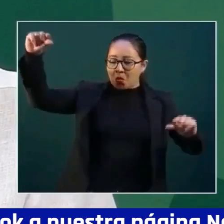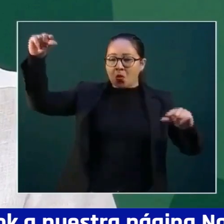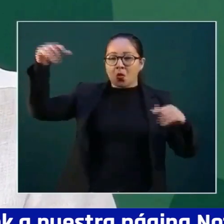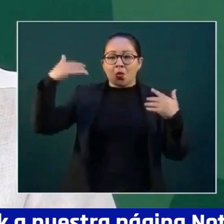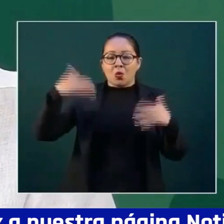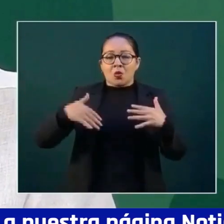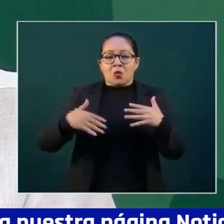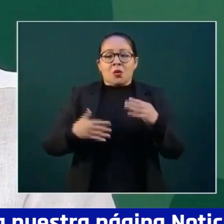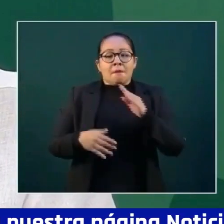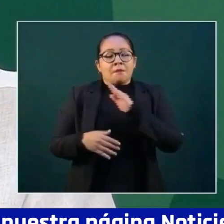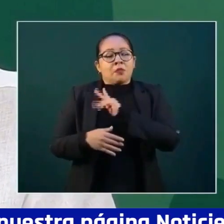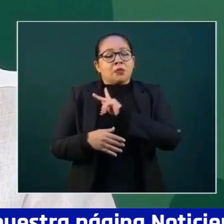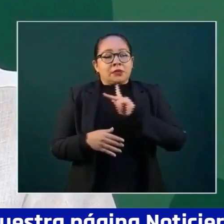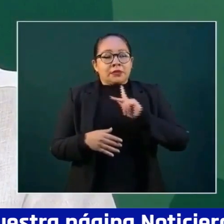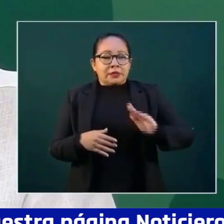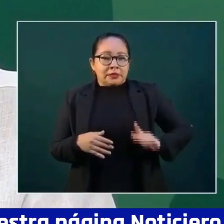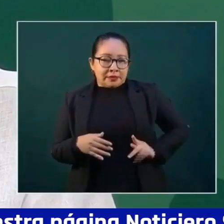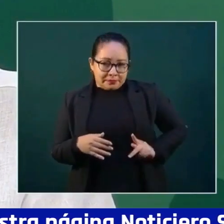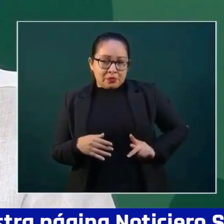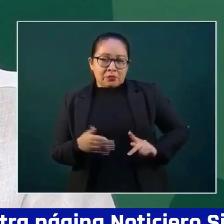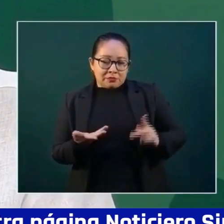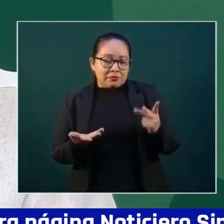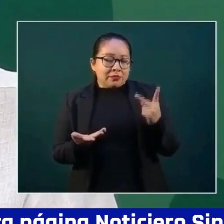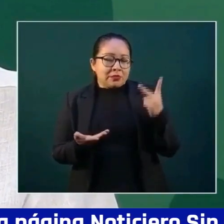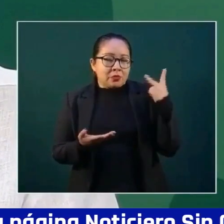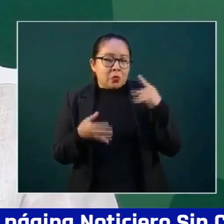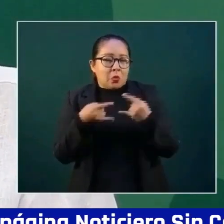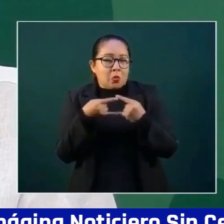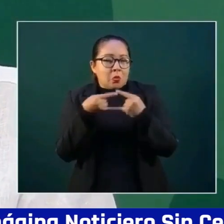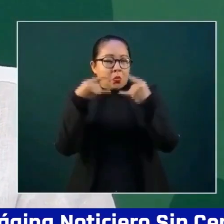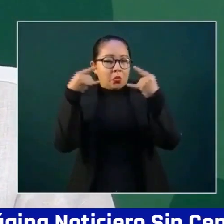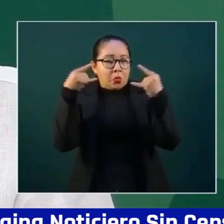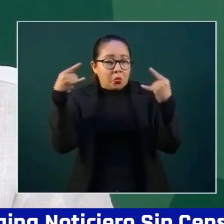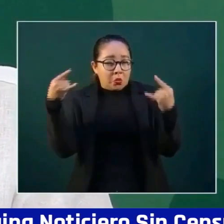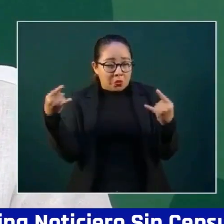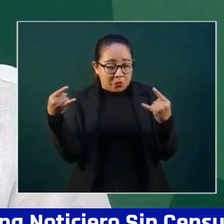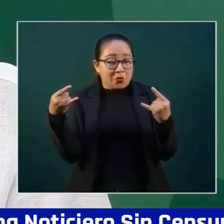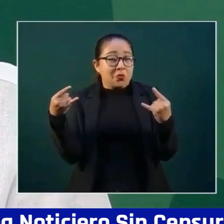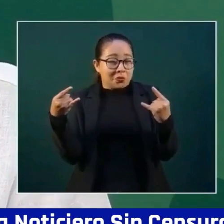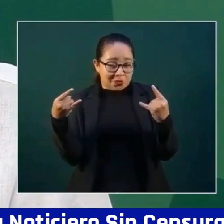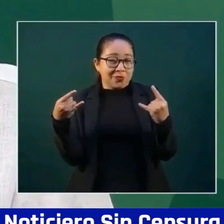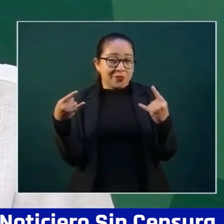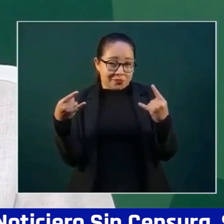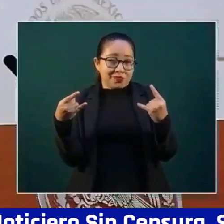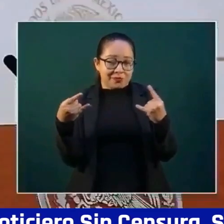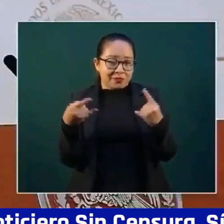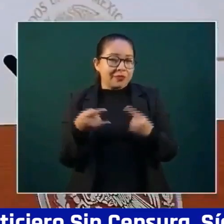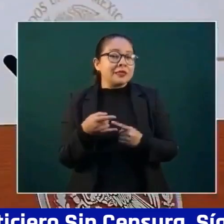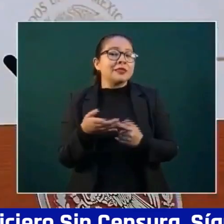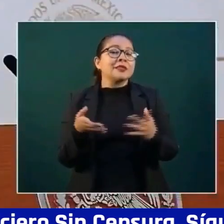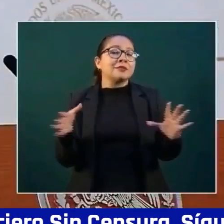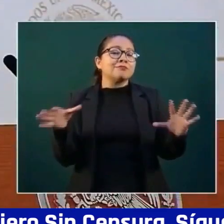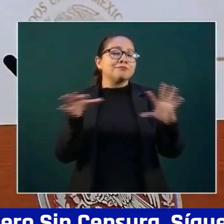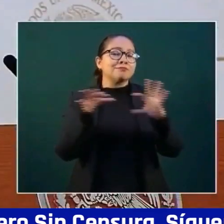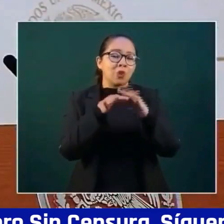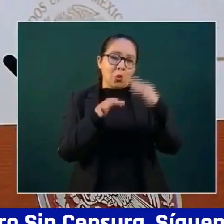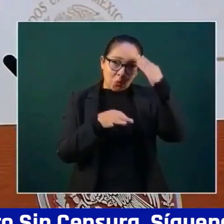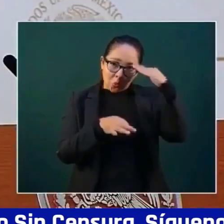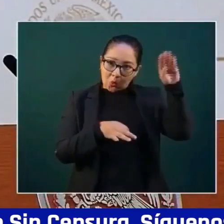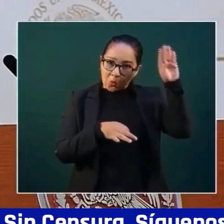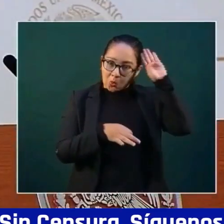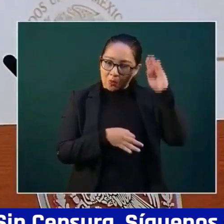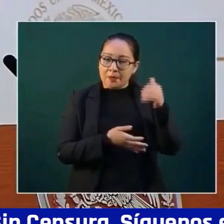tanta relación histórica con La Habana y con Cuba,